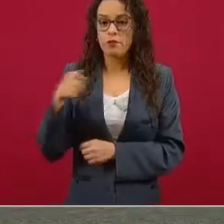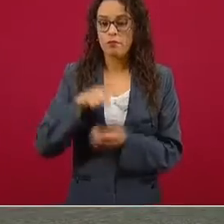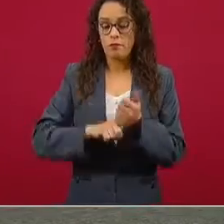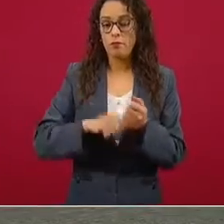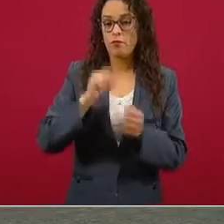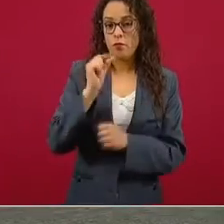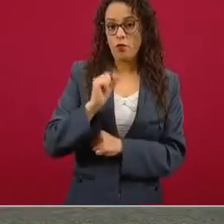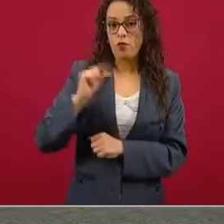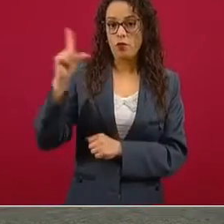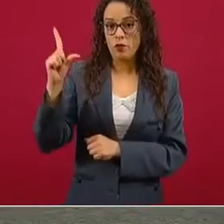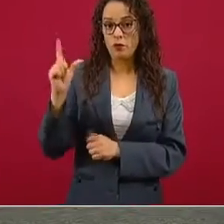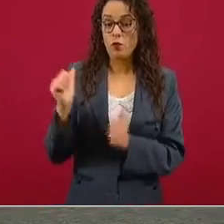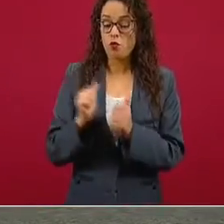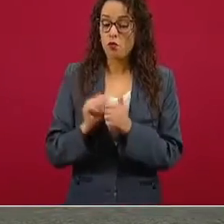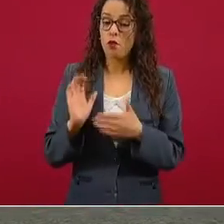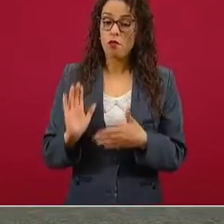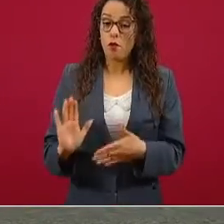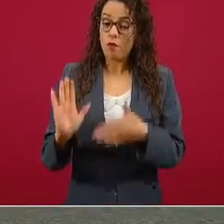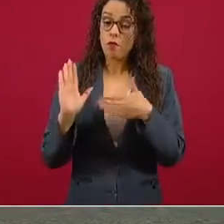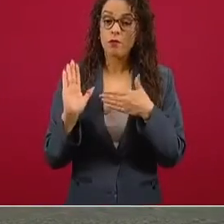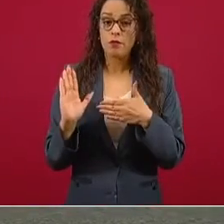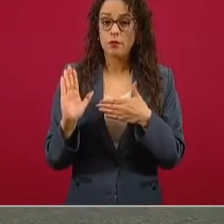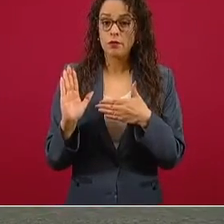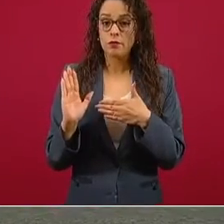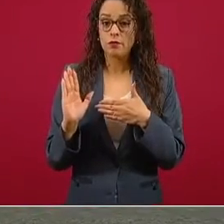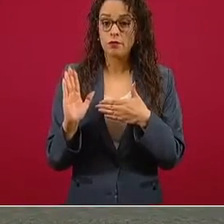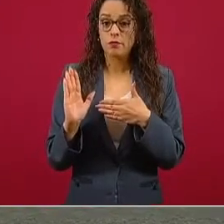profesionales, comprometidos, que son